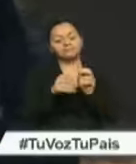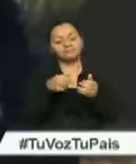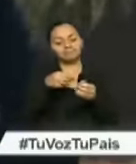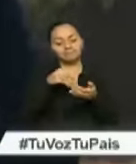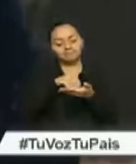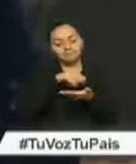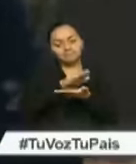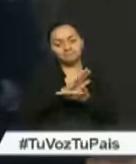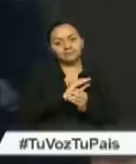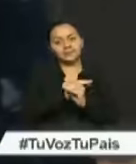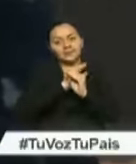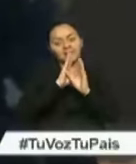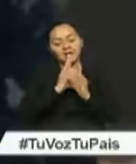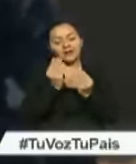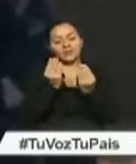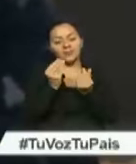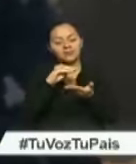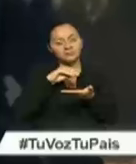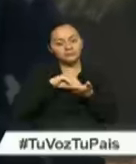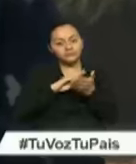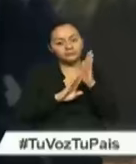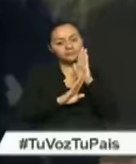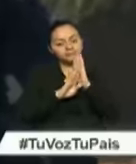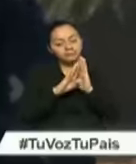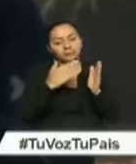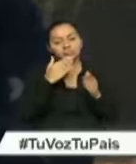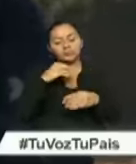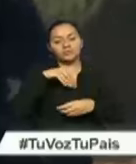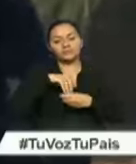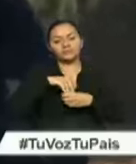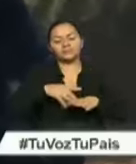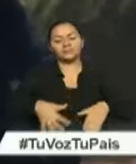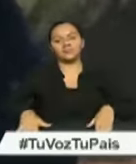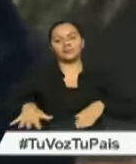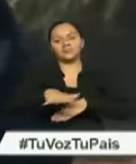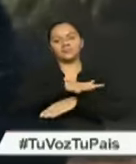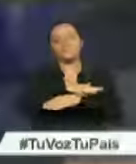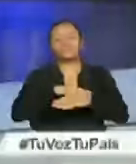adecuadamente la riqueza, el potencial que tienen nuestros mares.